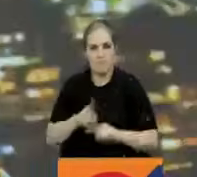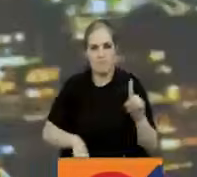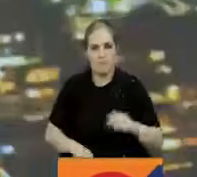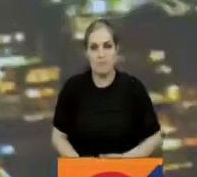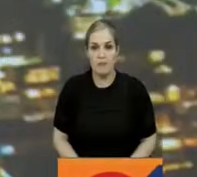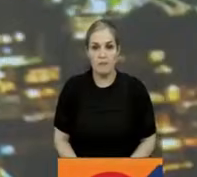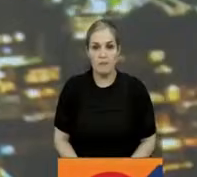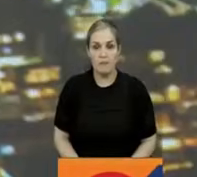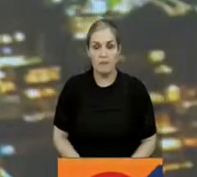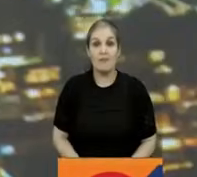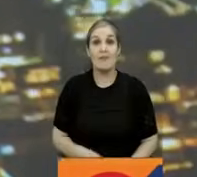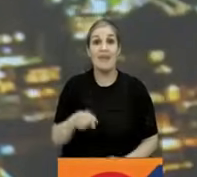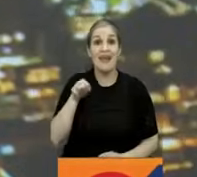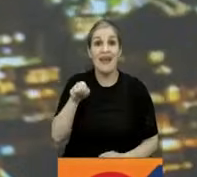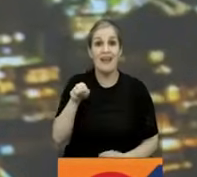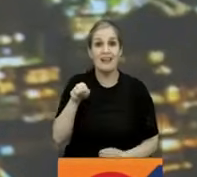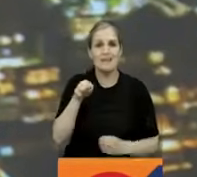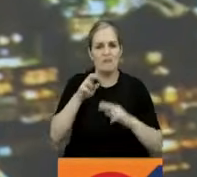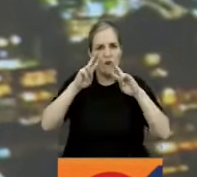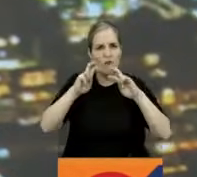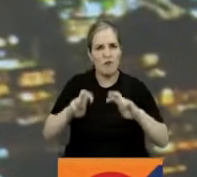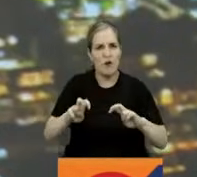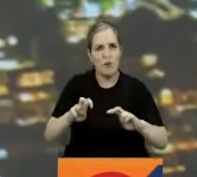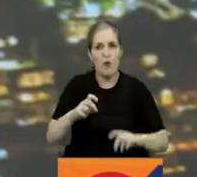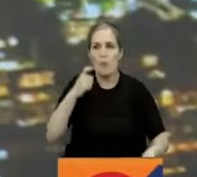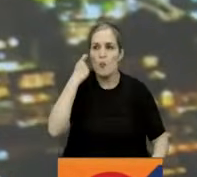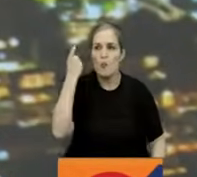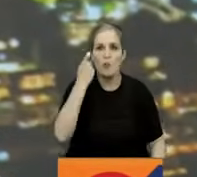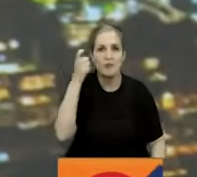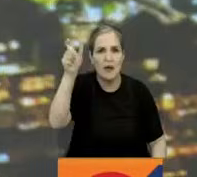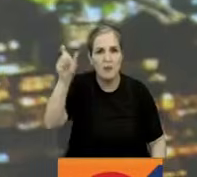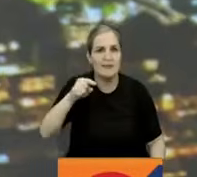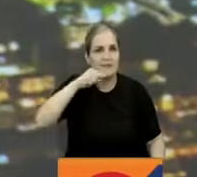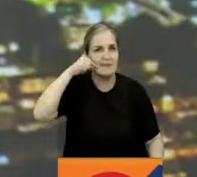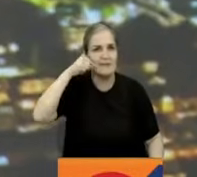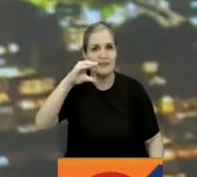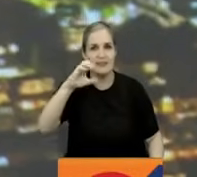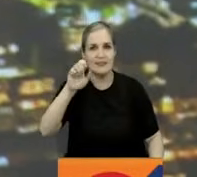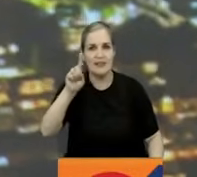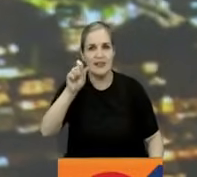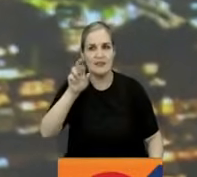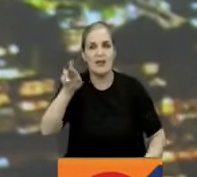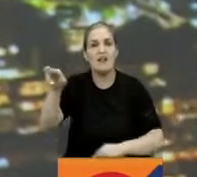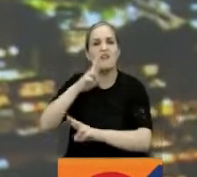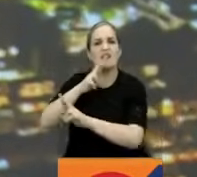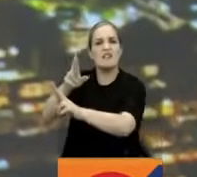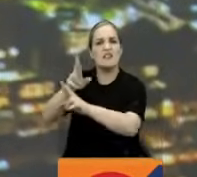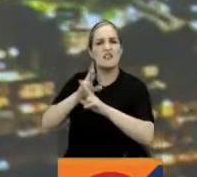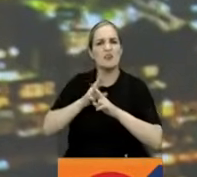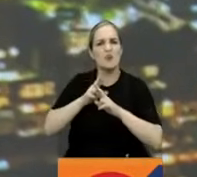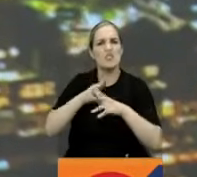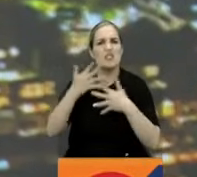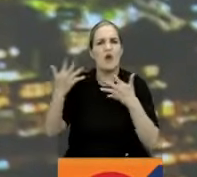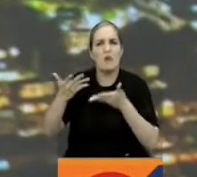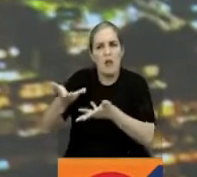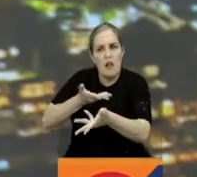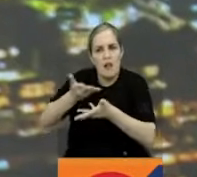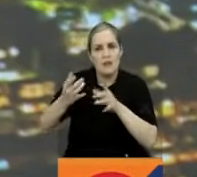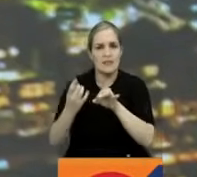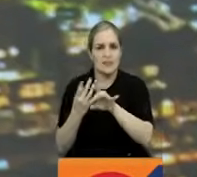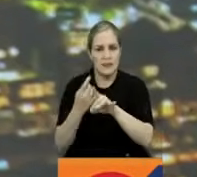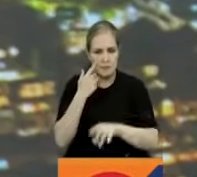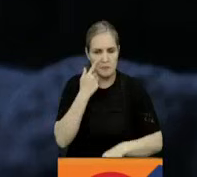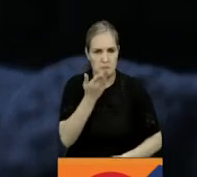Para hacer este informe buscamos al señor César Giraldo Montoya. Esto fue lo que nos contestó a través de una conversación de chat.